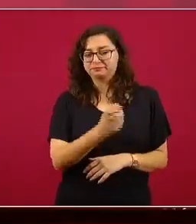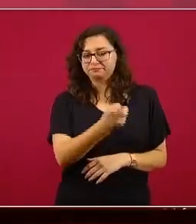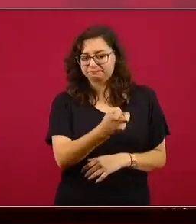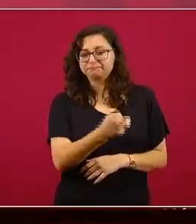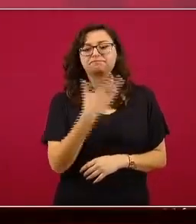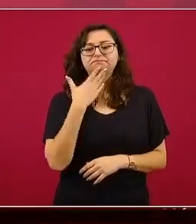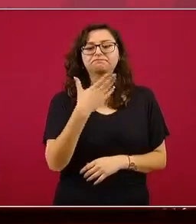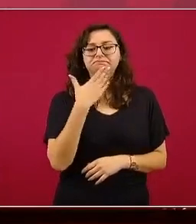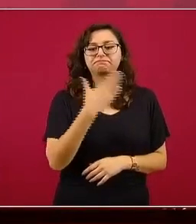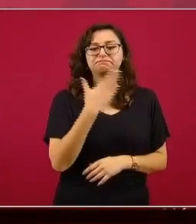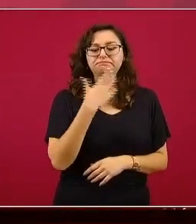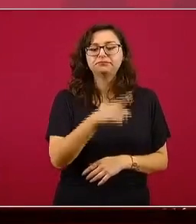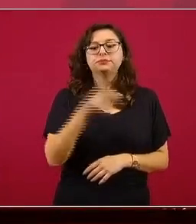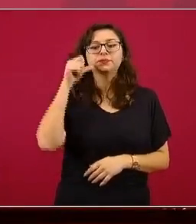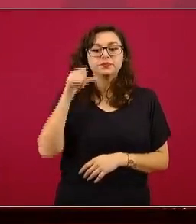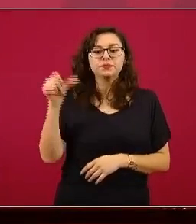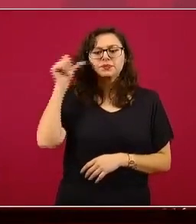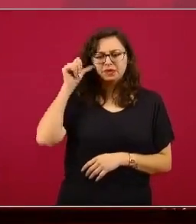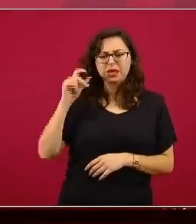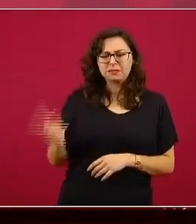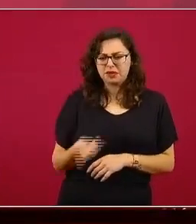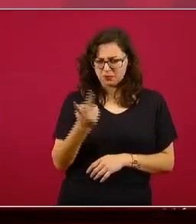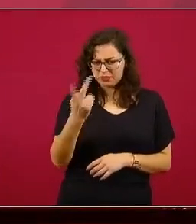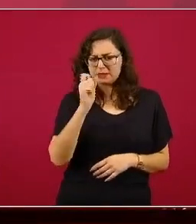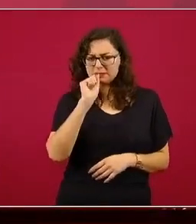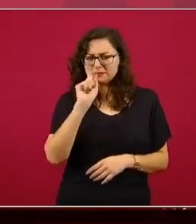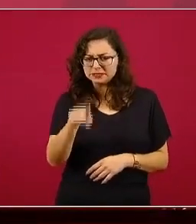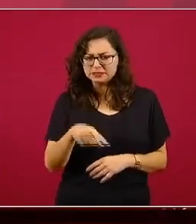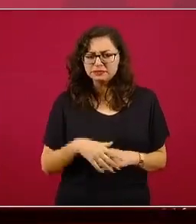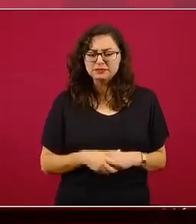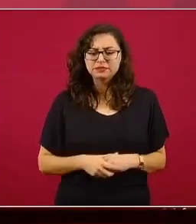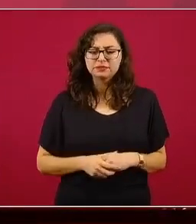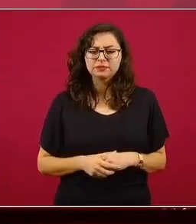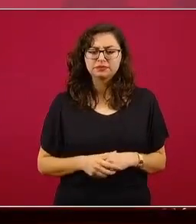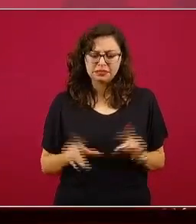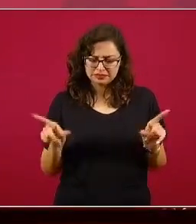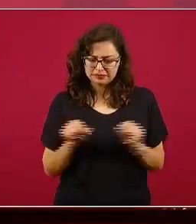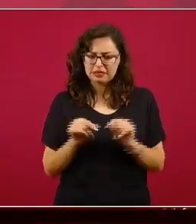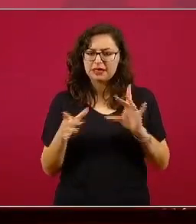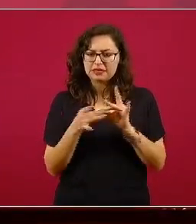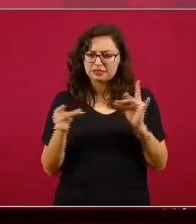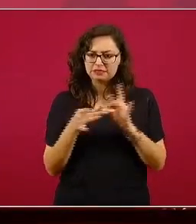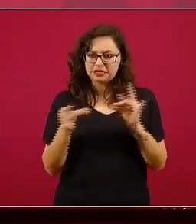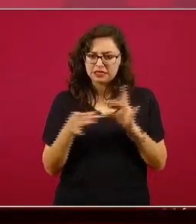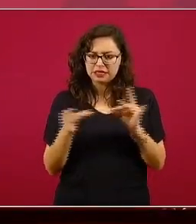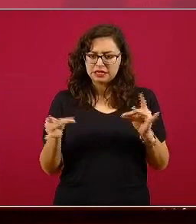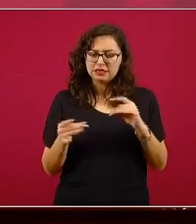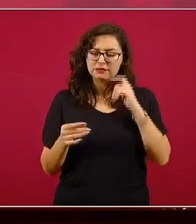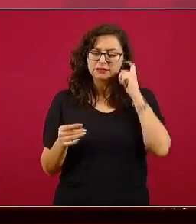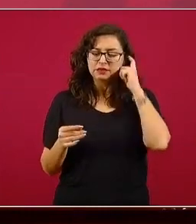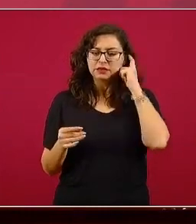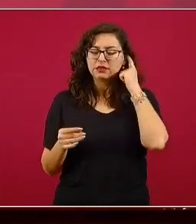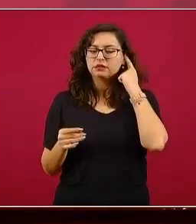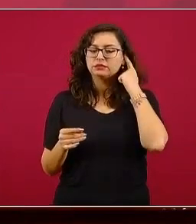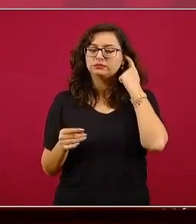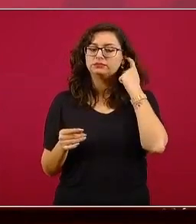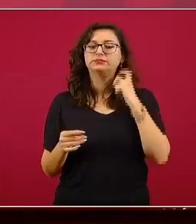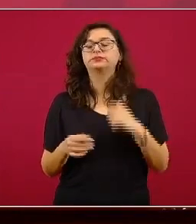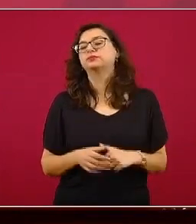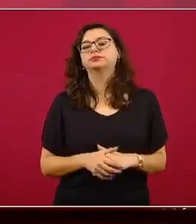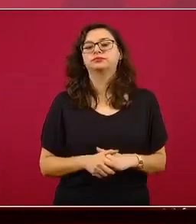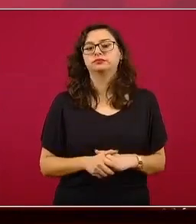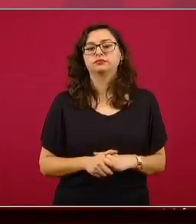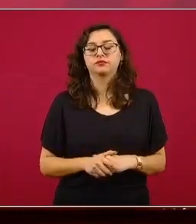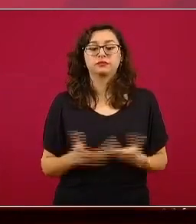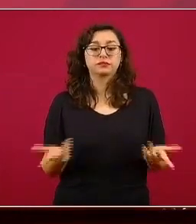Fue Arturo Contreras quien lo mencionó. Lo sintetizo respecto a la explicación un tanto más larga que di ayer. Casi todos